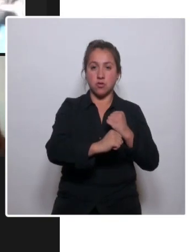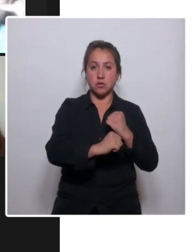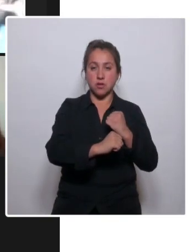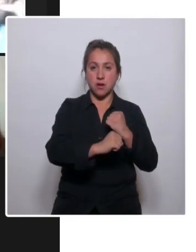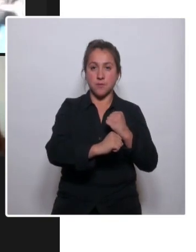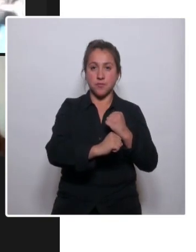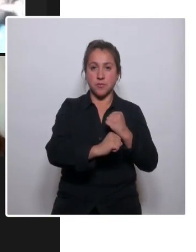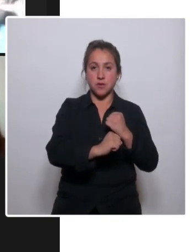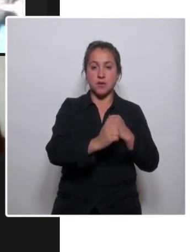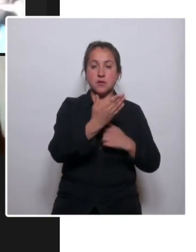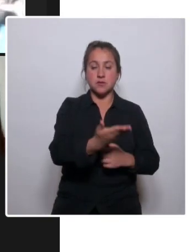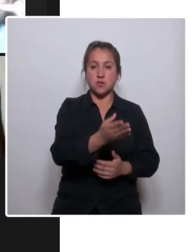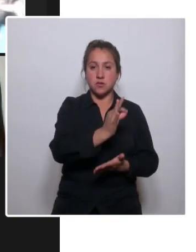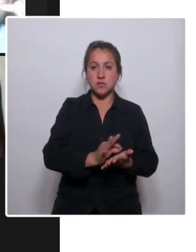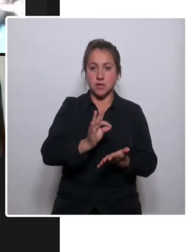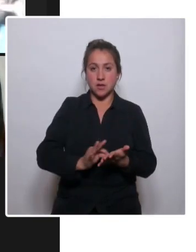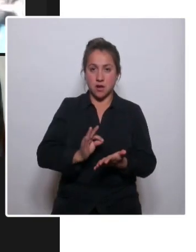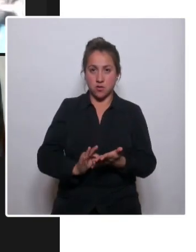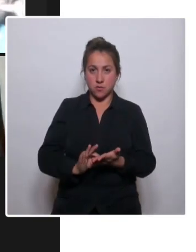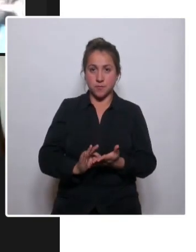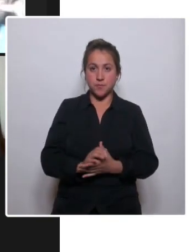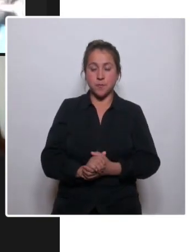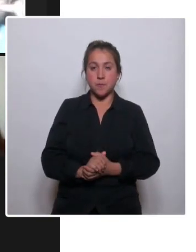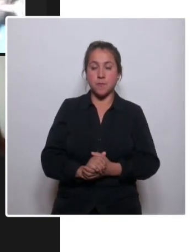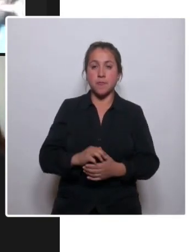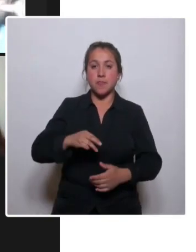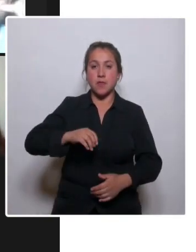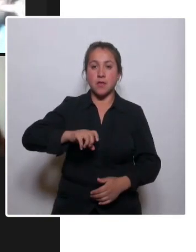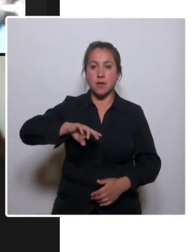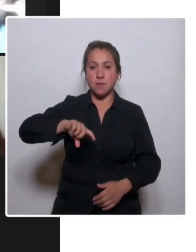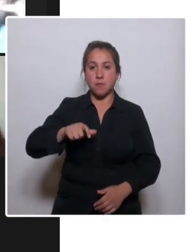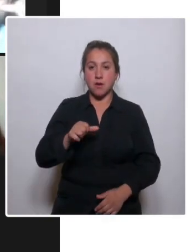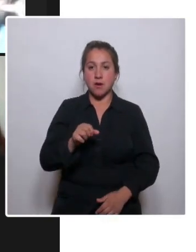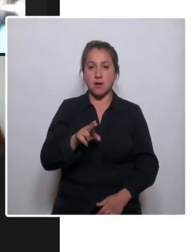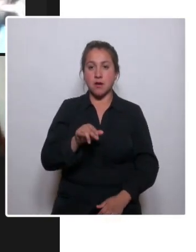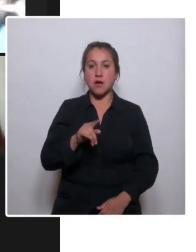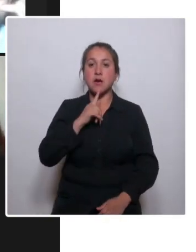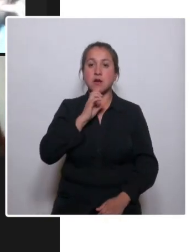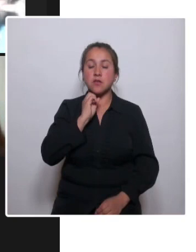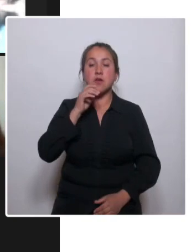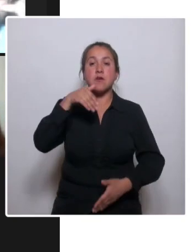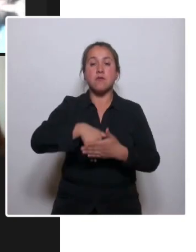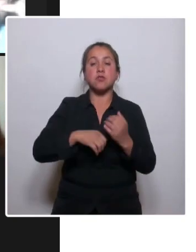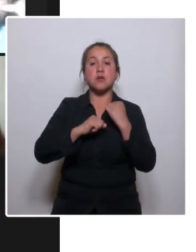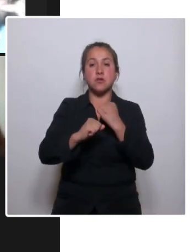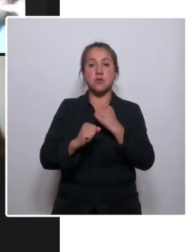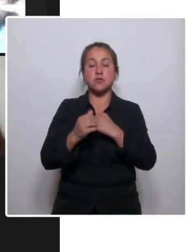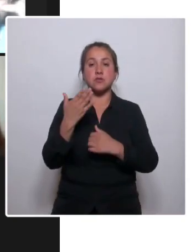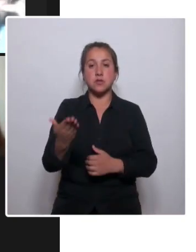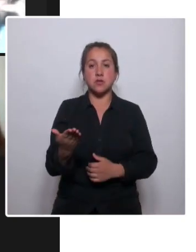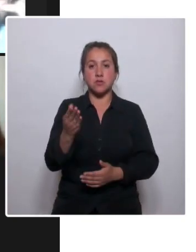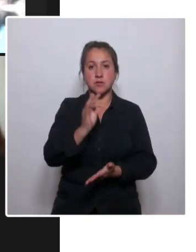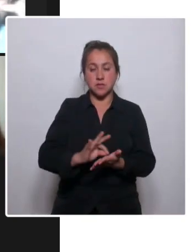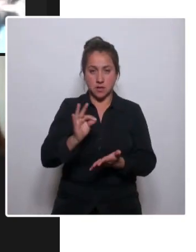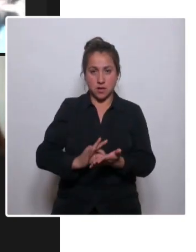En contra, señor secretario. Señora Margarita Vargas. En contra, señor secretario.